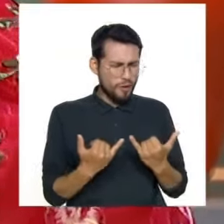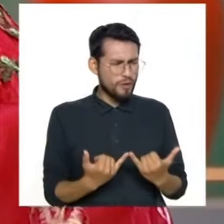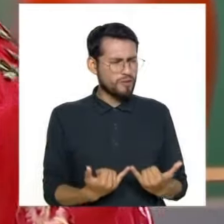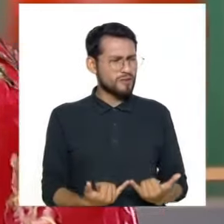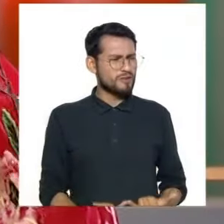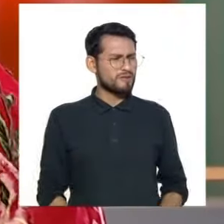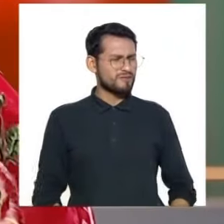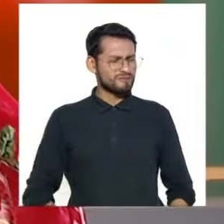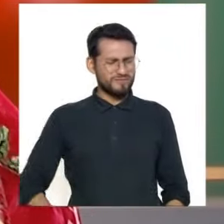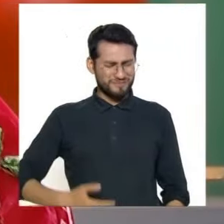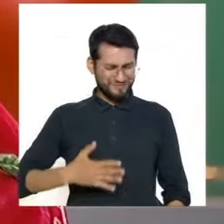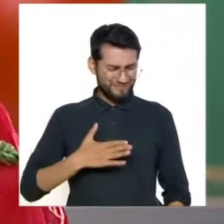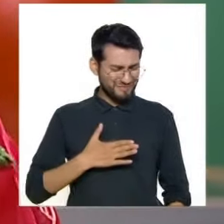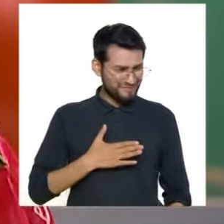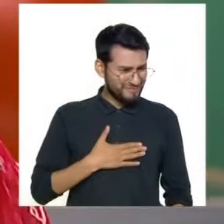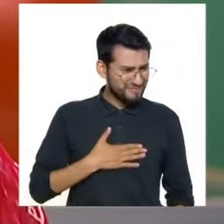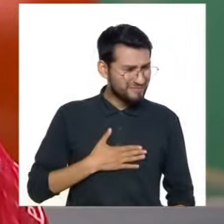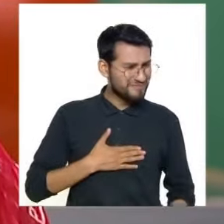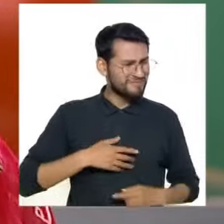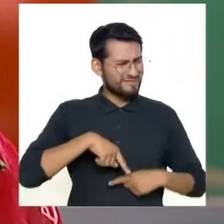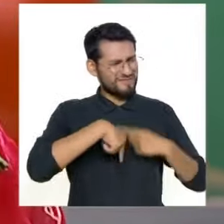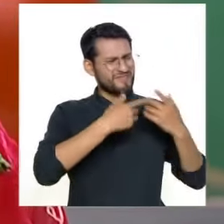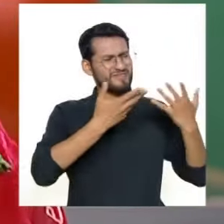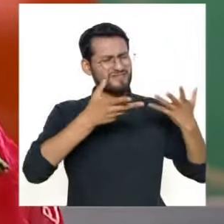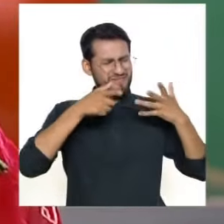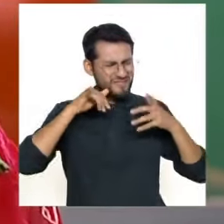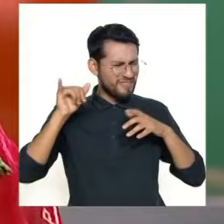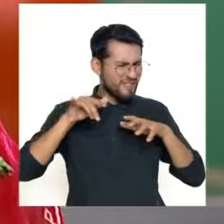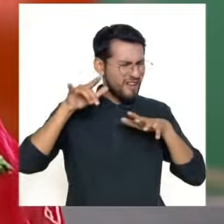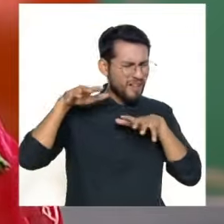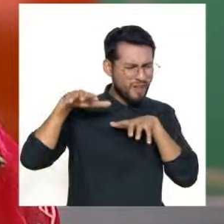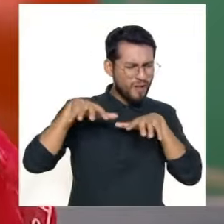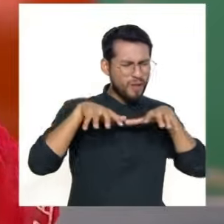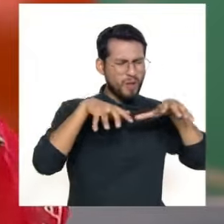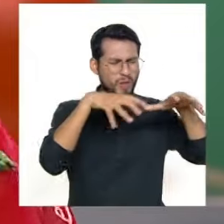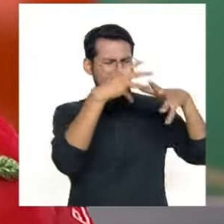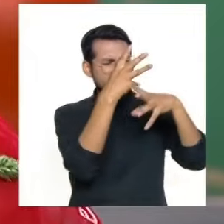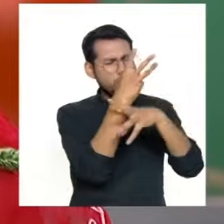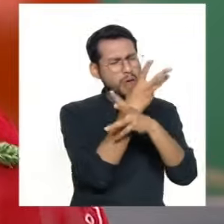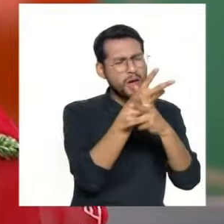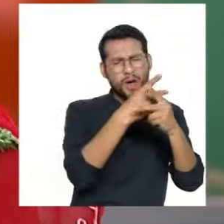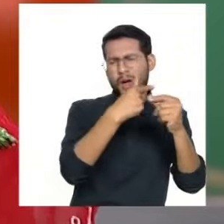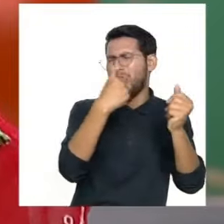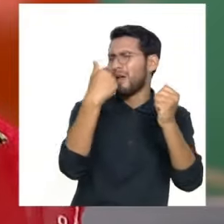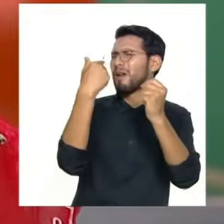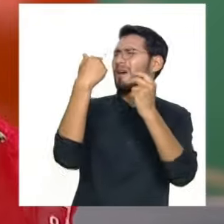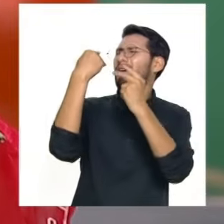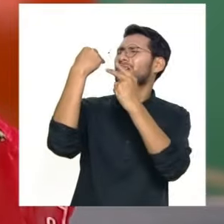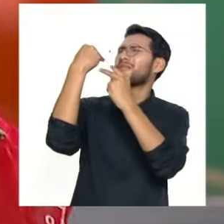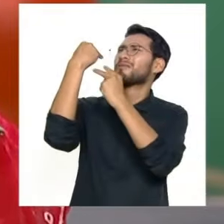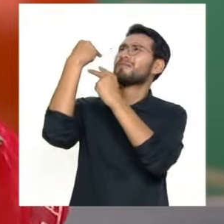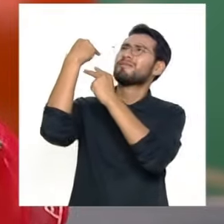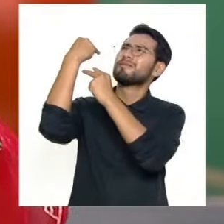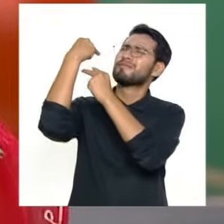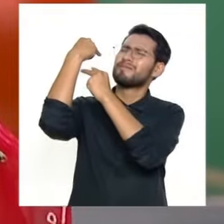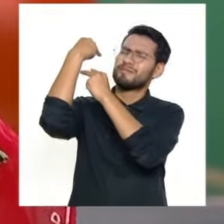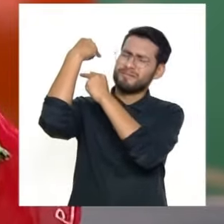a ti regresa cual fantasma del pasado